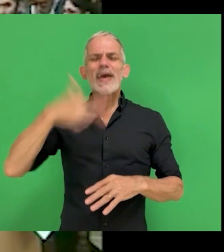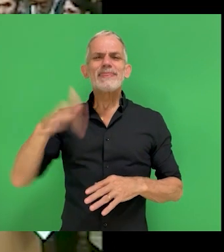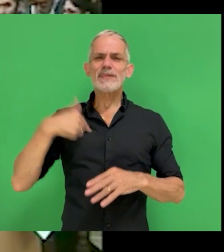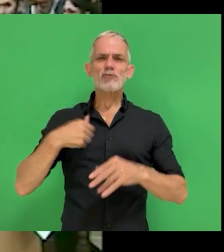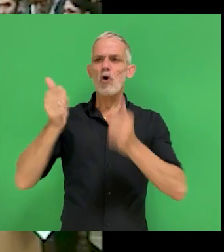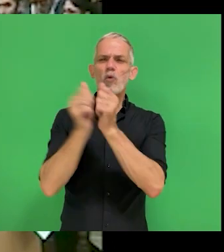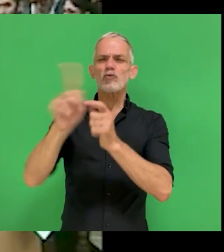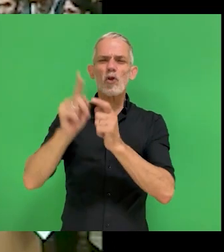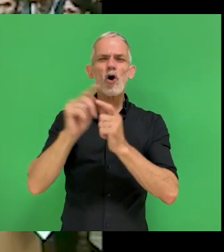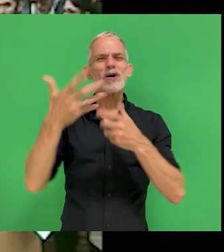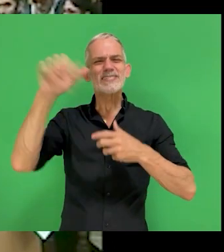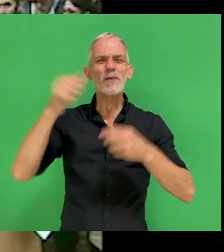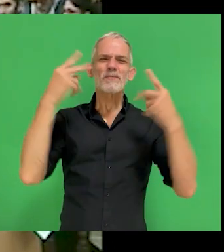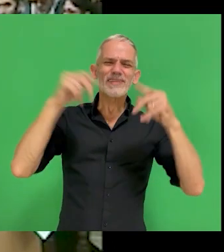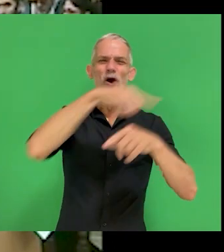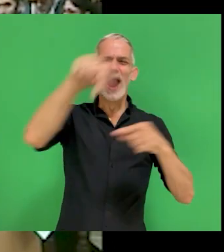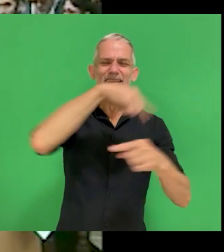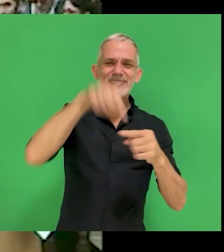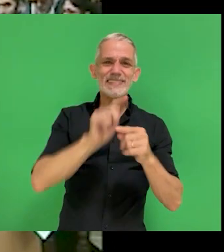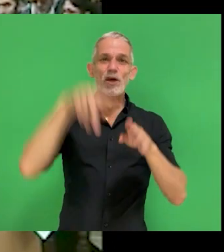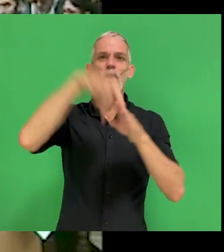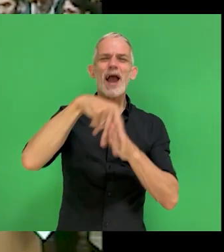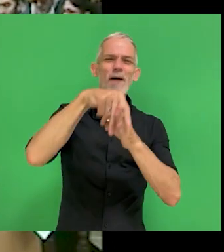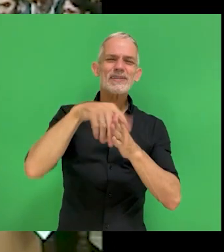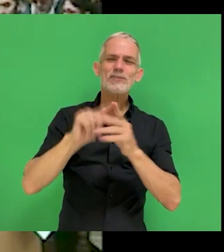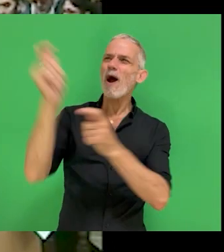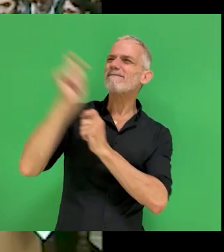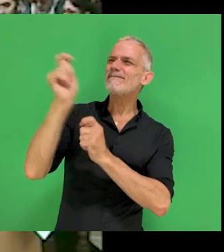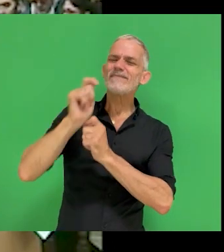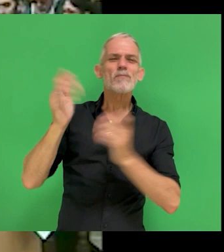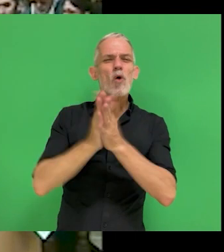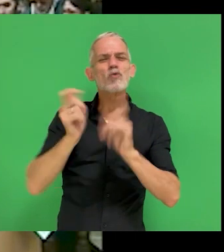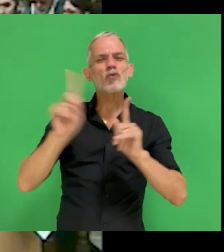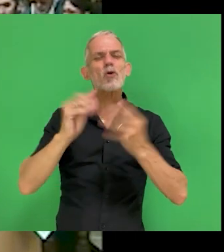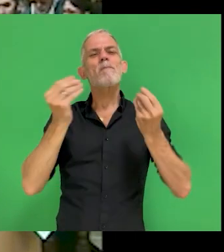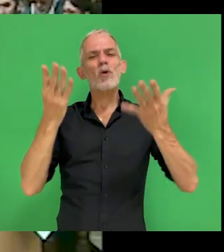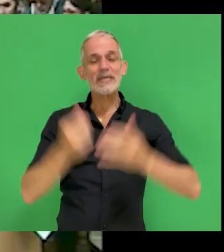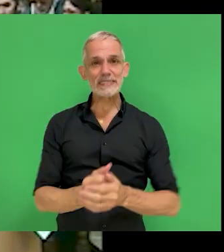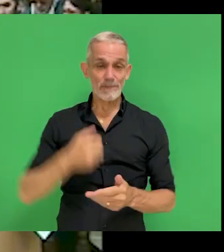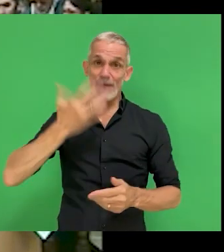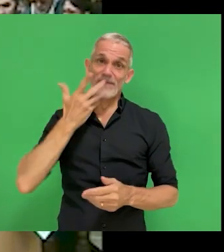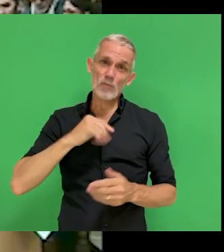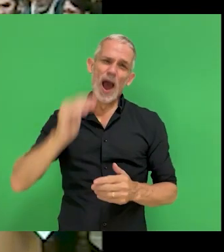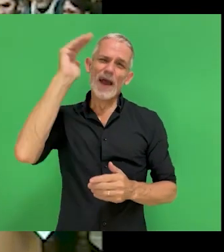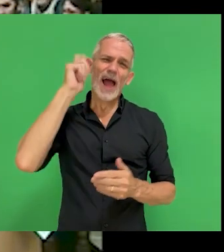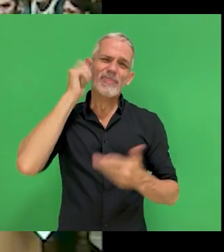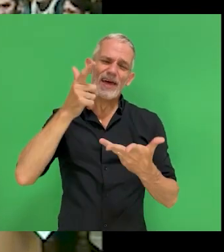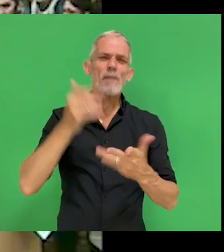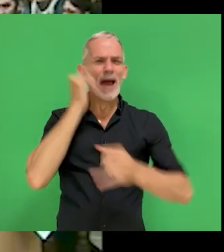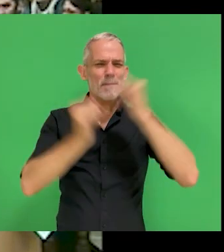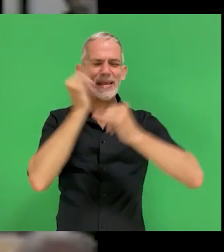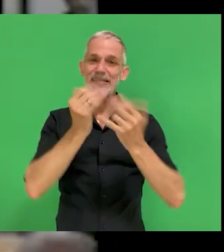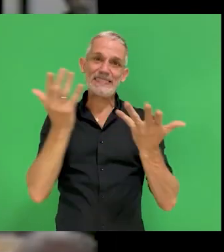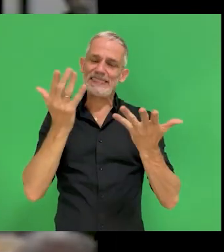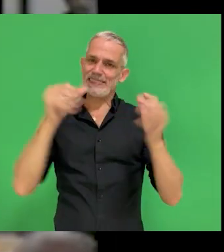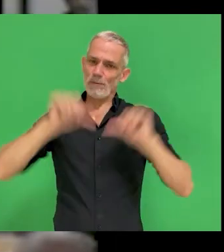vos? Llevarte a la calecita, montarte a caballito, remontar un barrilete junto. Quisiera que fueses grande por un ratito para poder